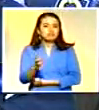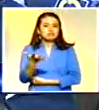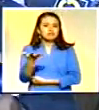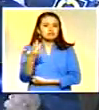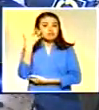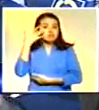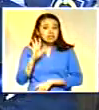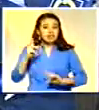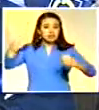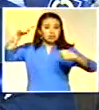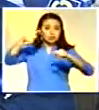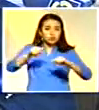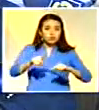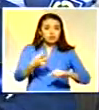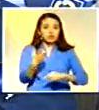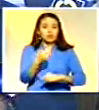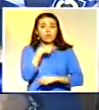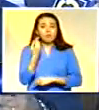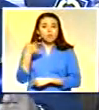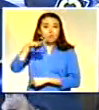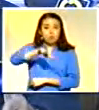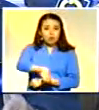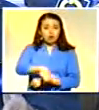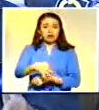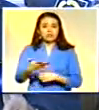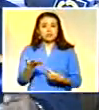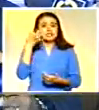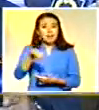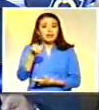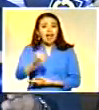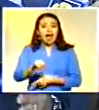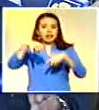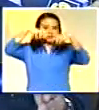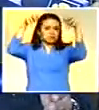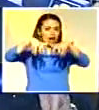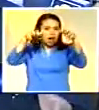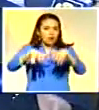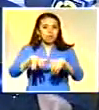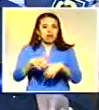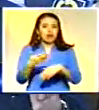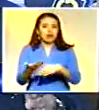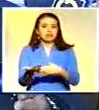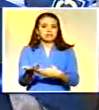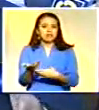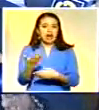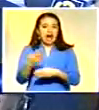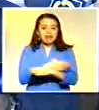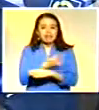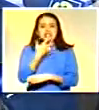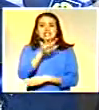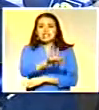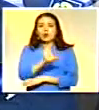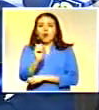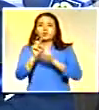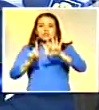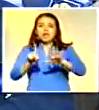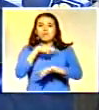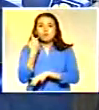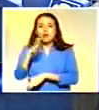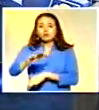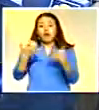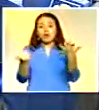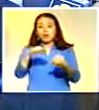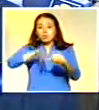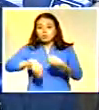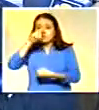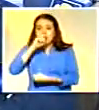se ha reducido el número de muertos, en cada vez que hay una gota de agua en Caracas, habían 5 o 6 muertos. En los últimos años se ha reducido, gracias a Dios,